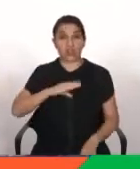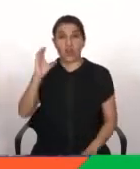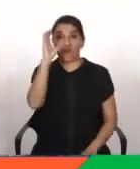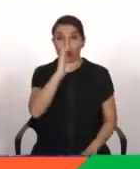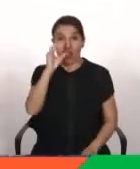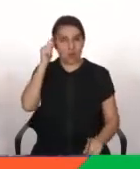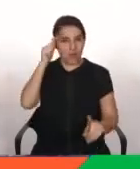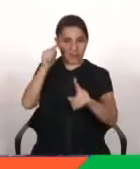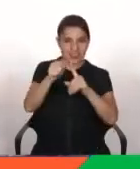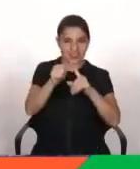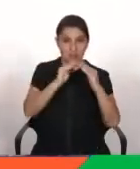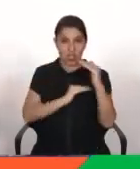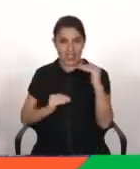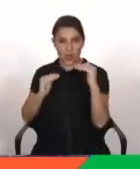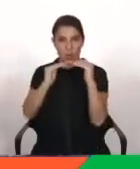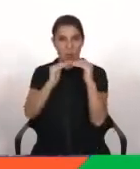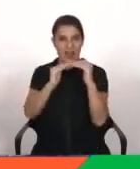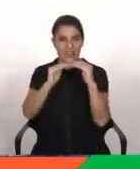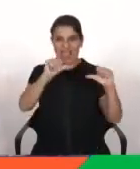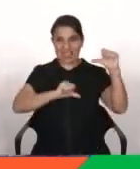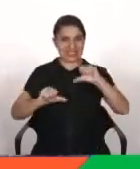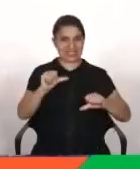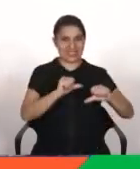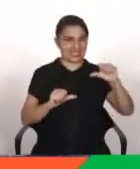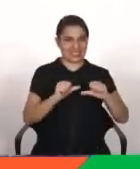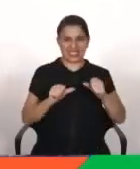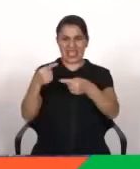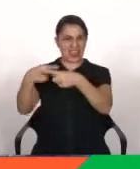sino que en varios tópicos.